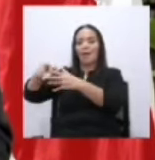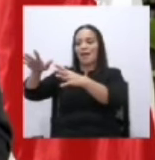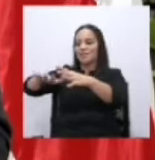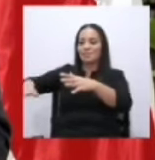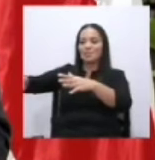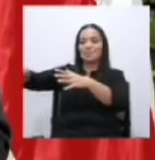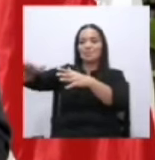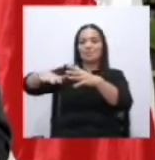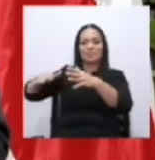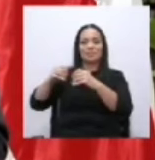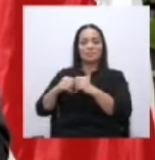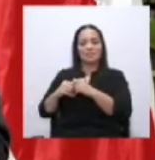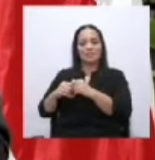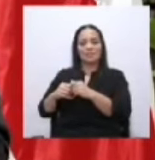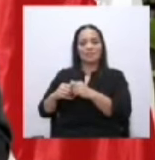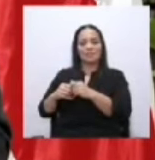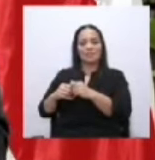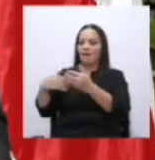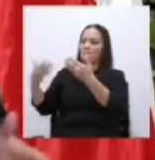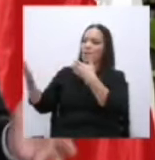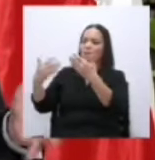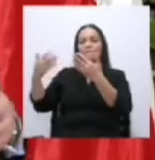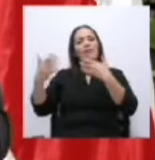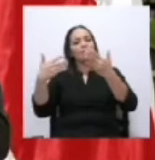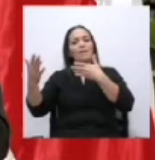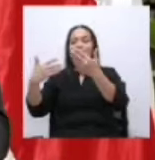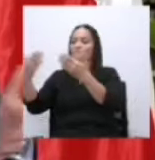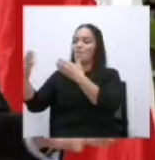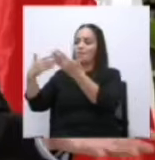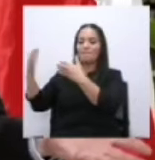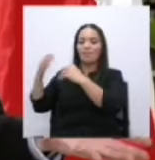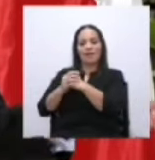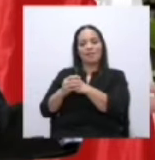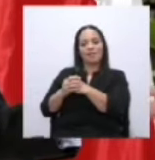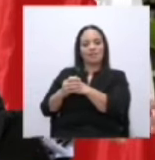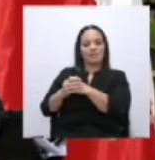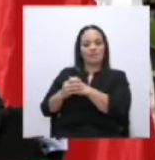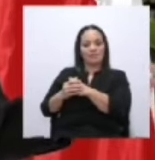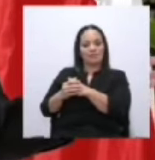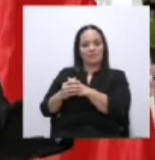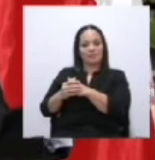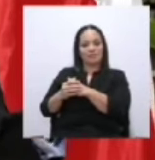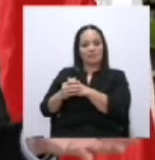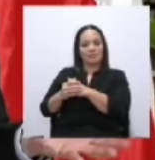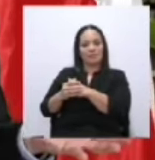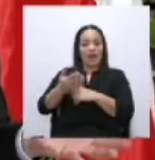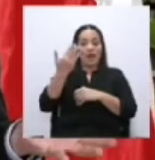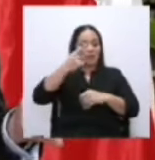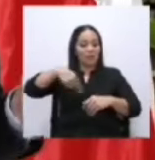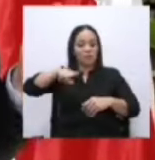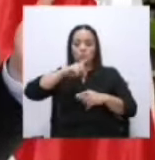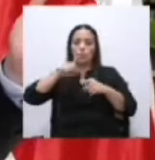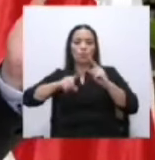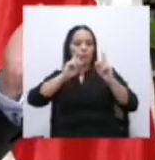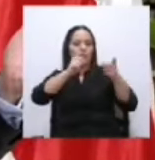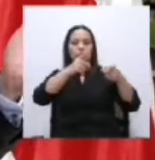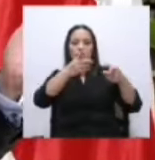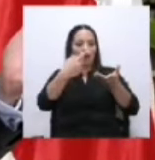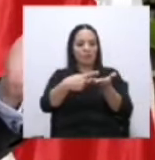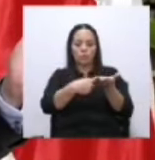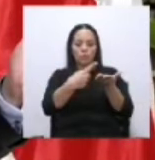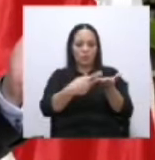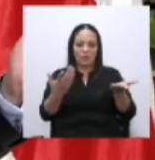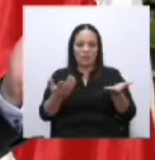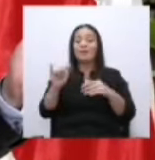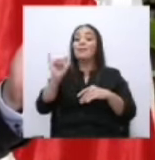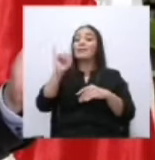¿verdad? Y se ponían a hablar ahí, por años de años de años no podíamos ir a la plaza porque éramos muchos y porque La Nación,